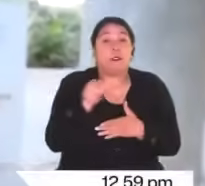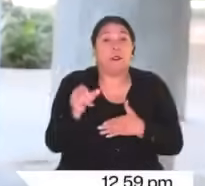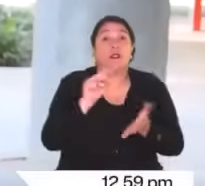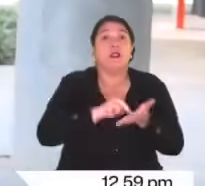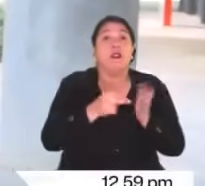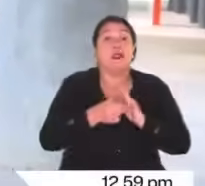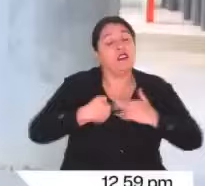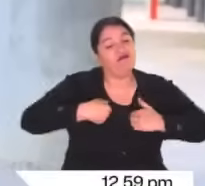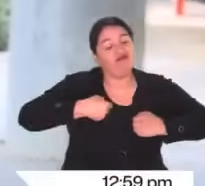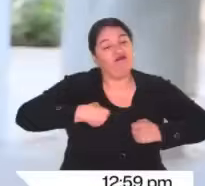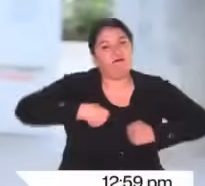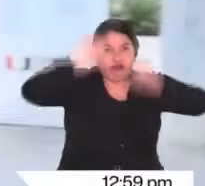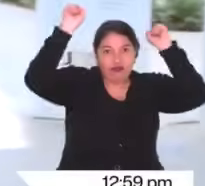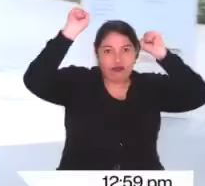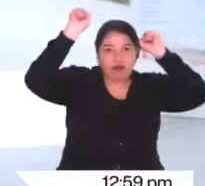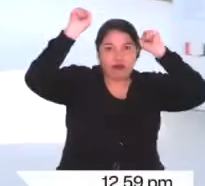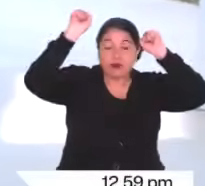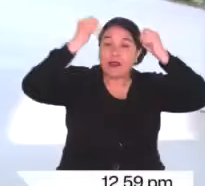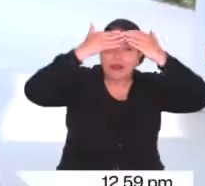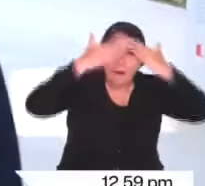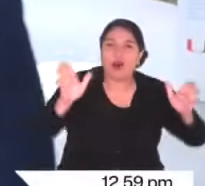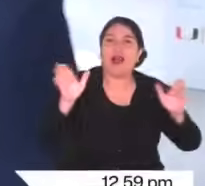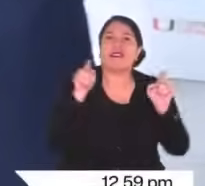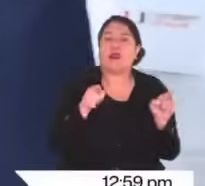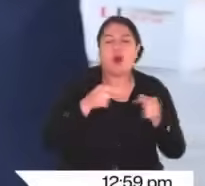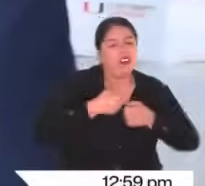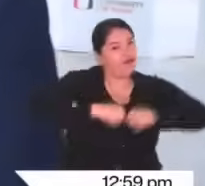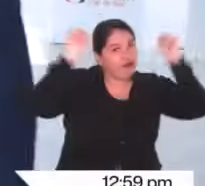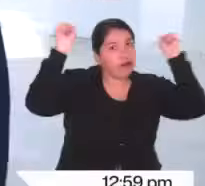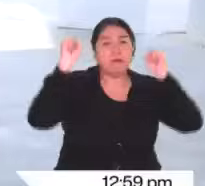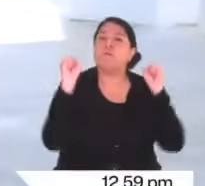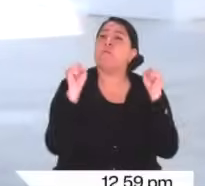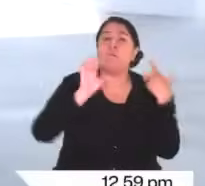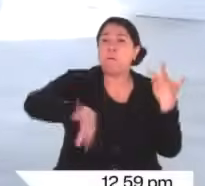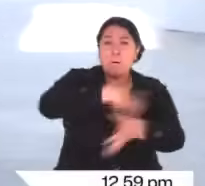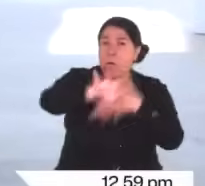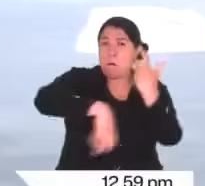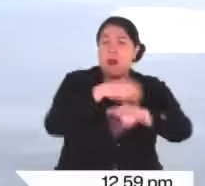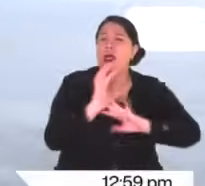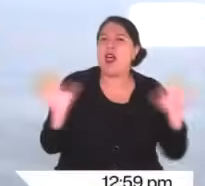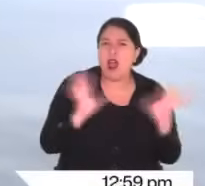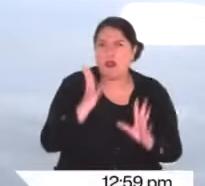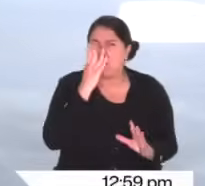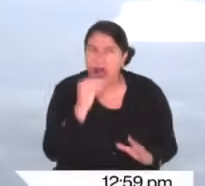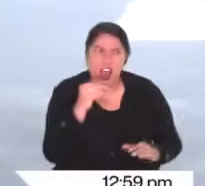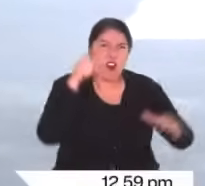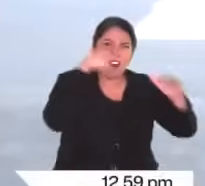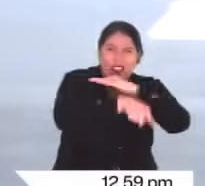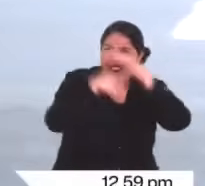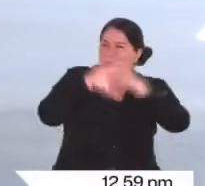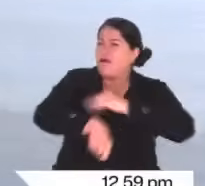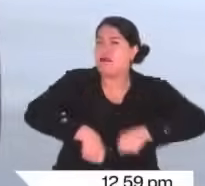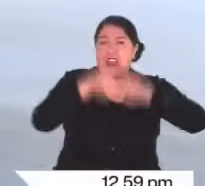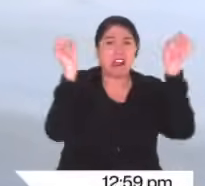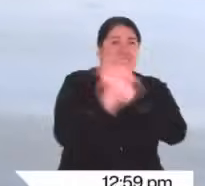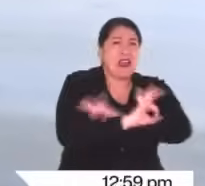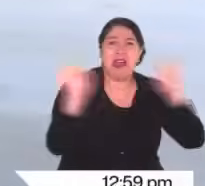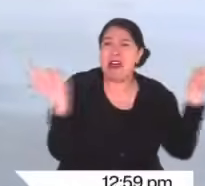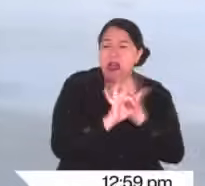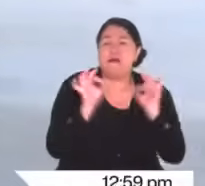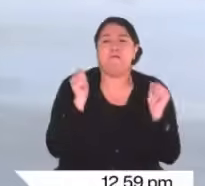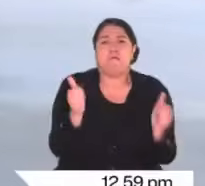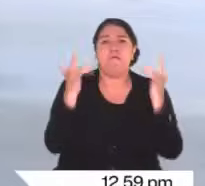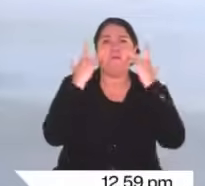estallido democrático y como lo digo sin violencia sin vandalismo sin agresiones y la